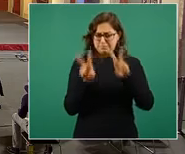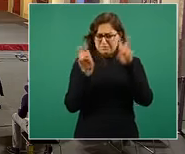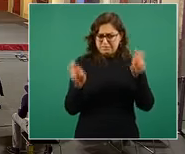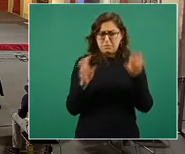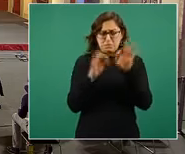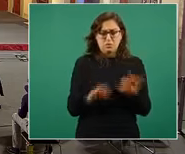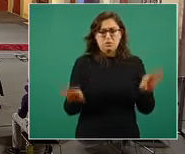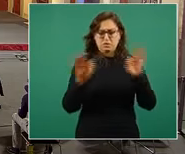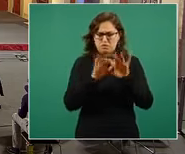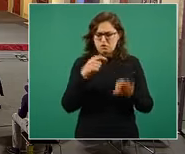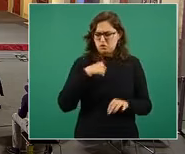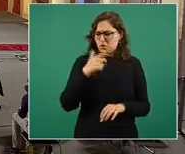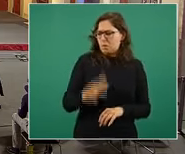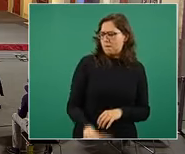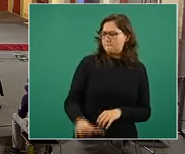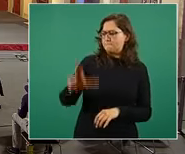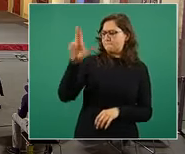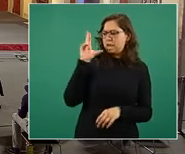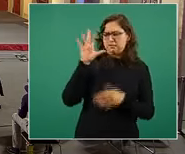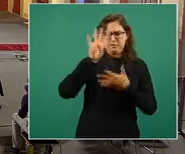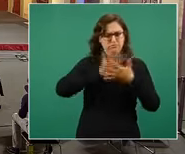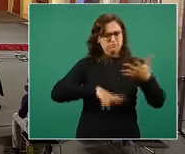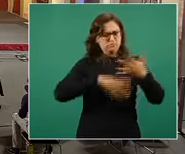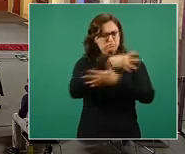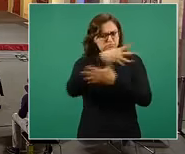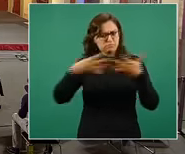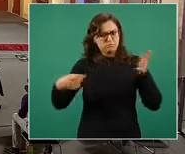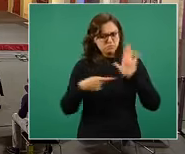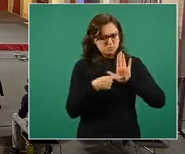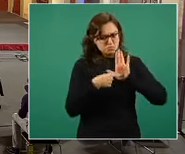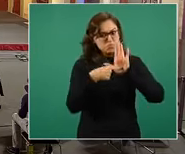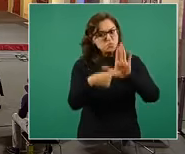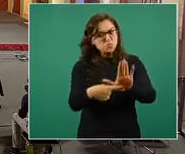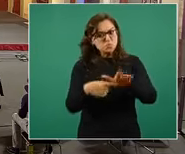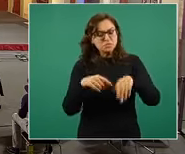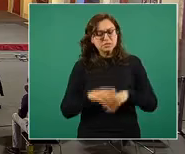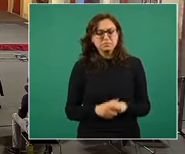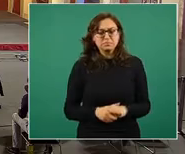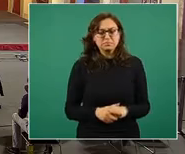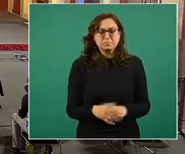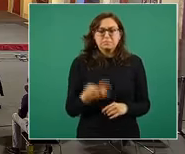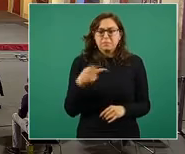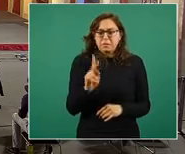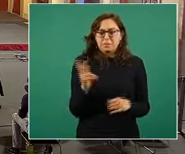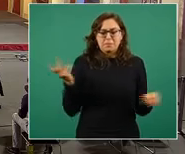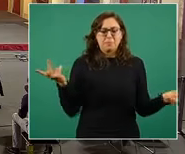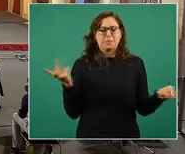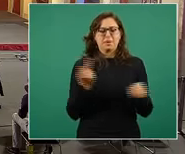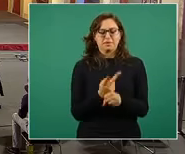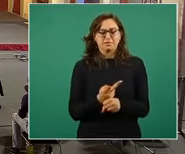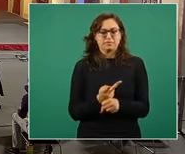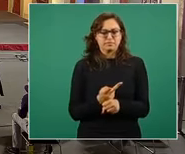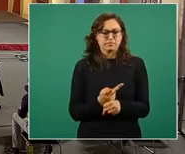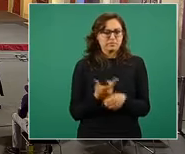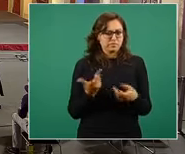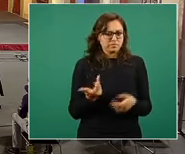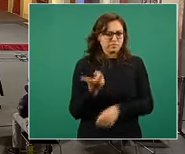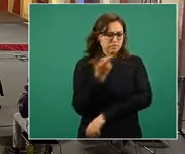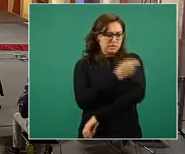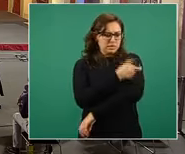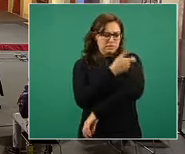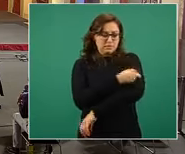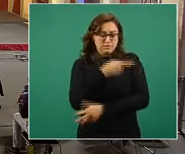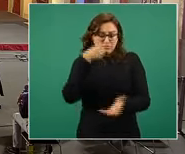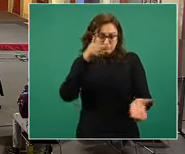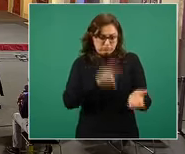específicamente detallando esa situación. Lo que ocurre es que las indicaciones de uso están claramente